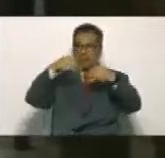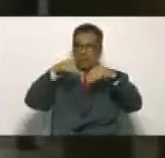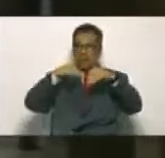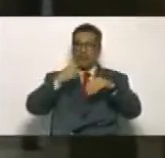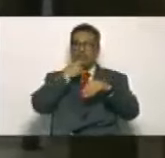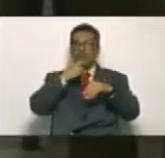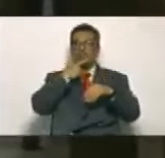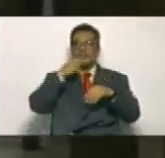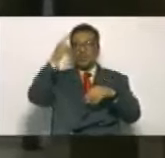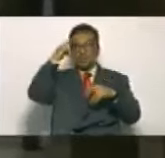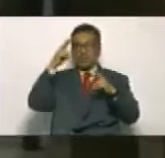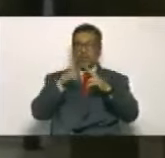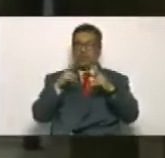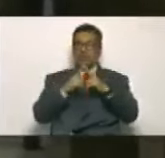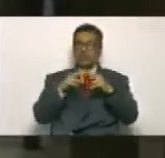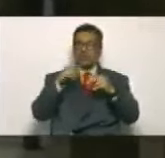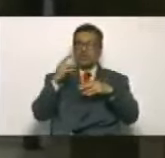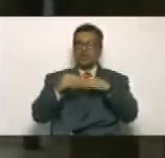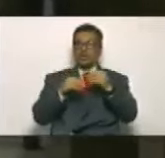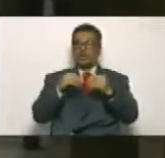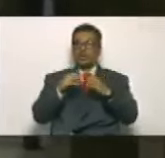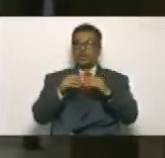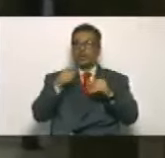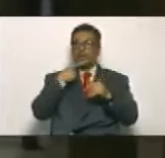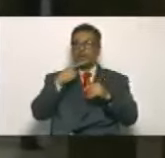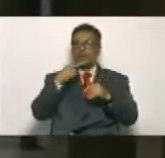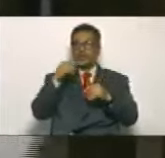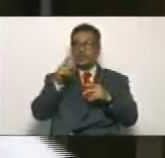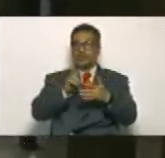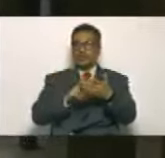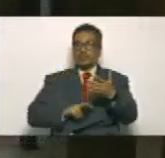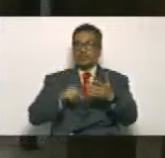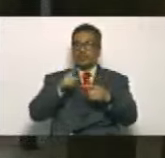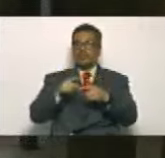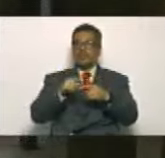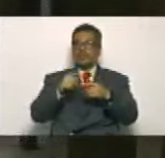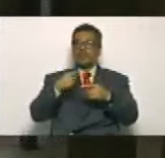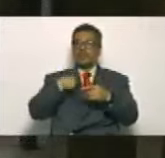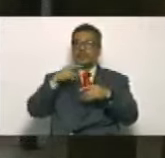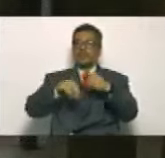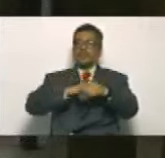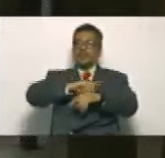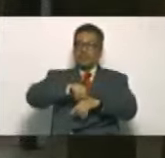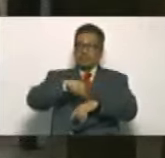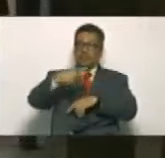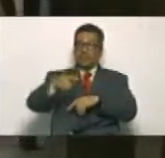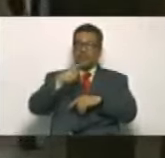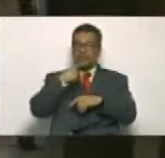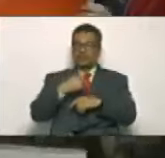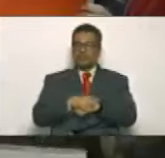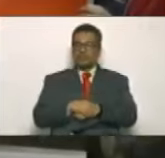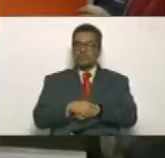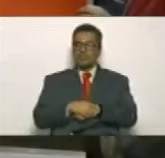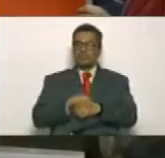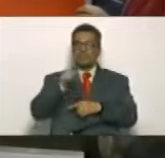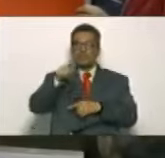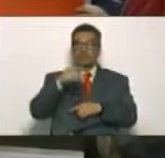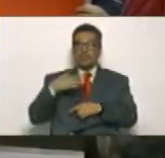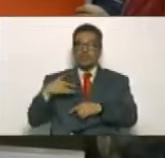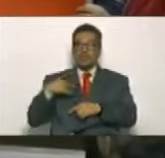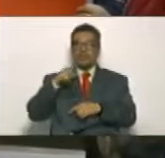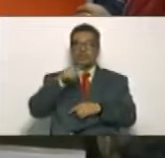hermoso conocerlo, pero no se los voy a leer. Pero después dice, en este